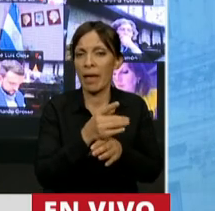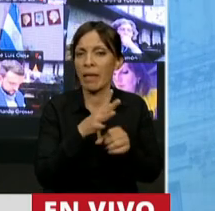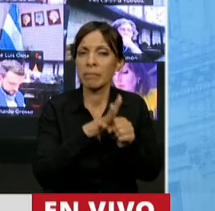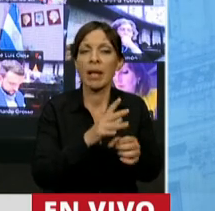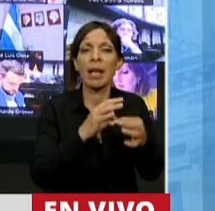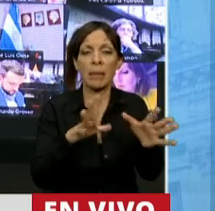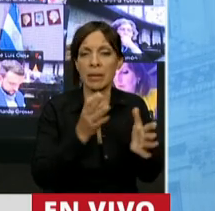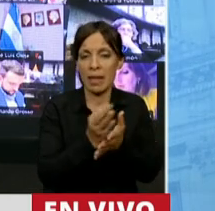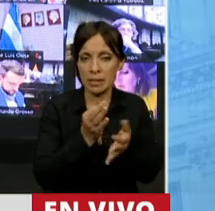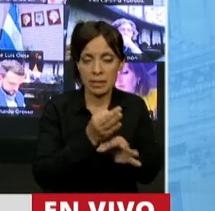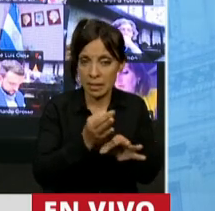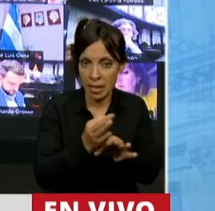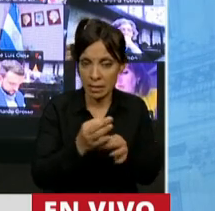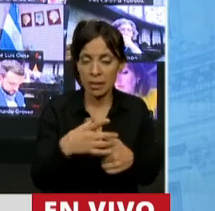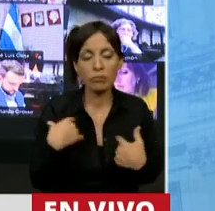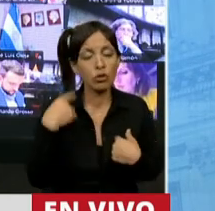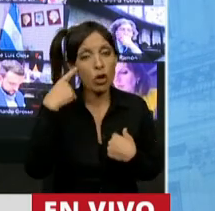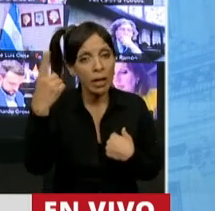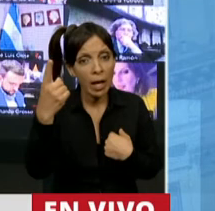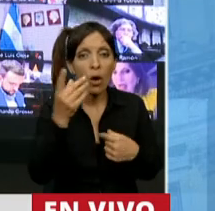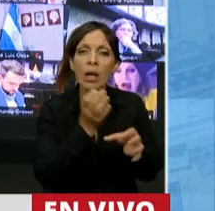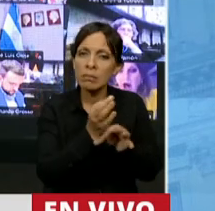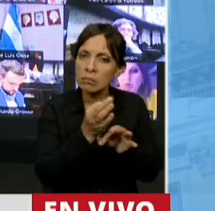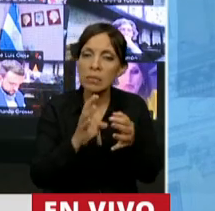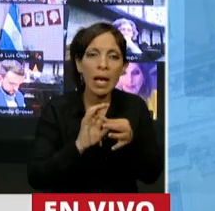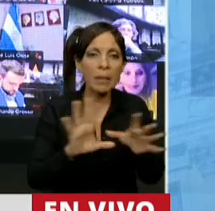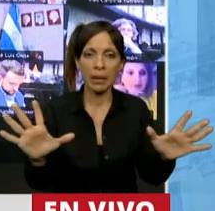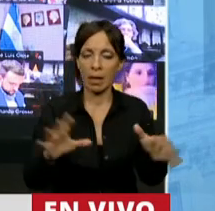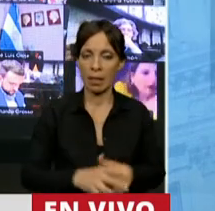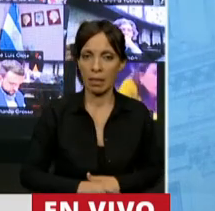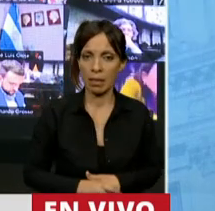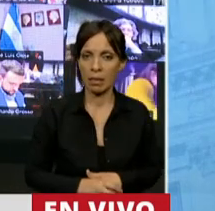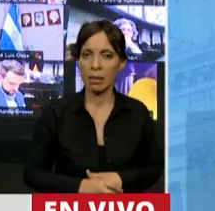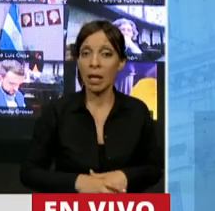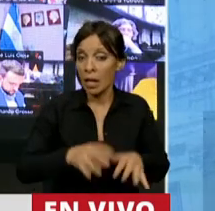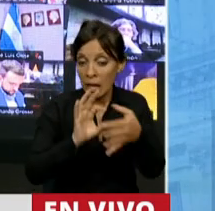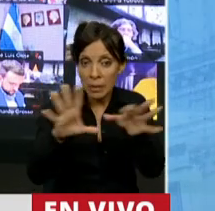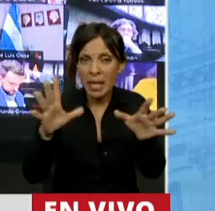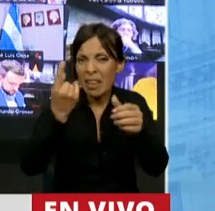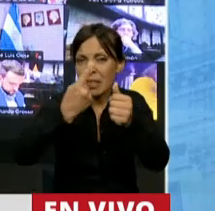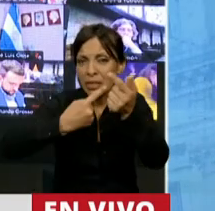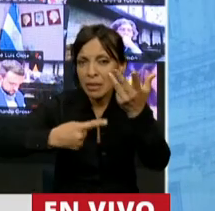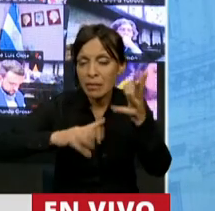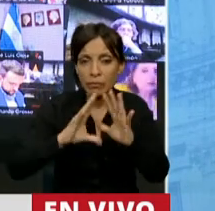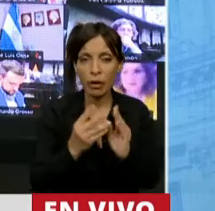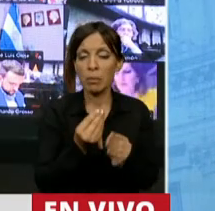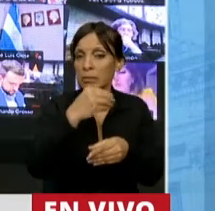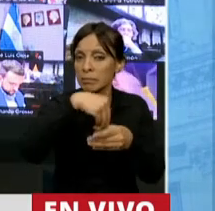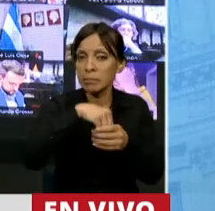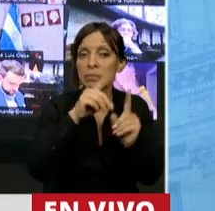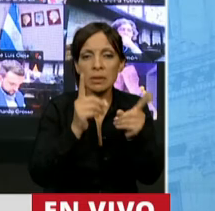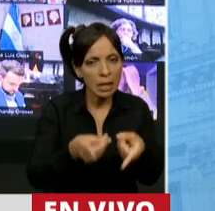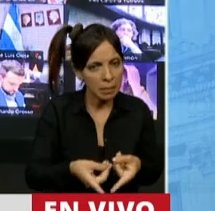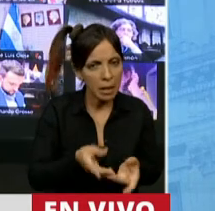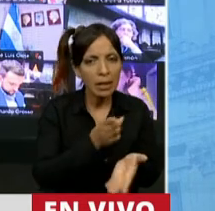de cátedra. Que creo en la libertad absolutamente, en todas las libertades, incluyendo la libertad de